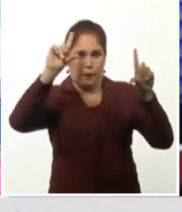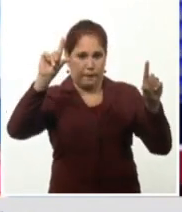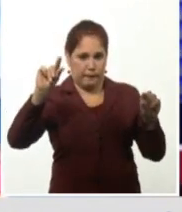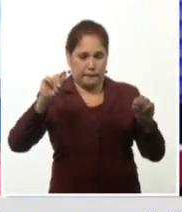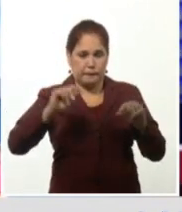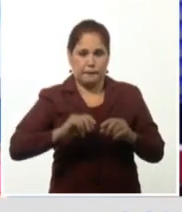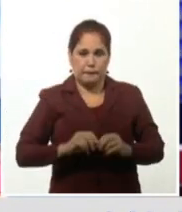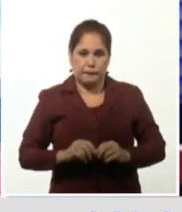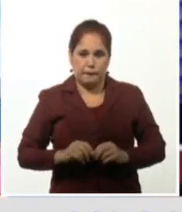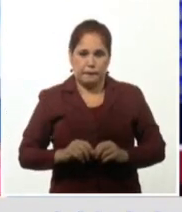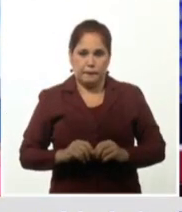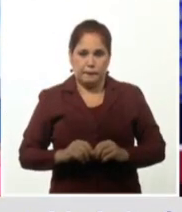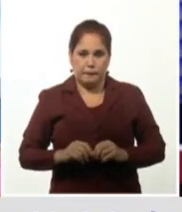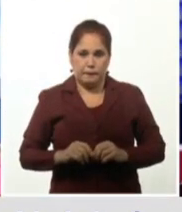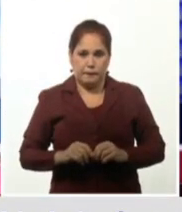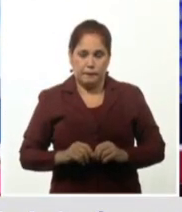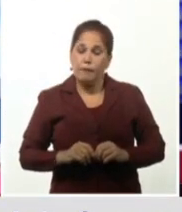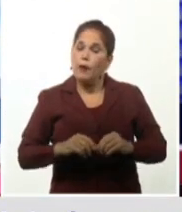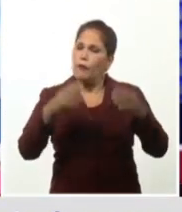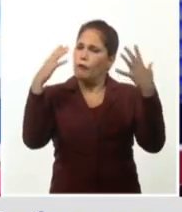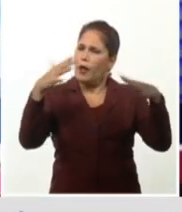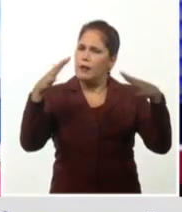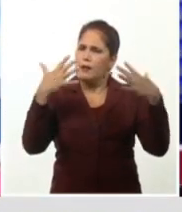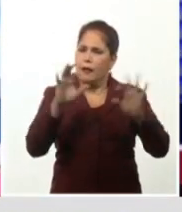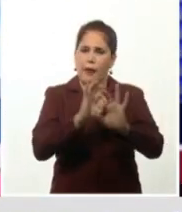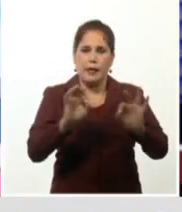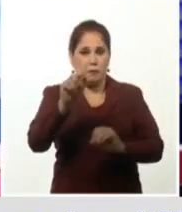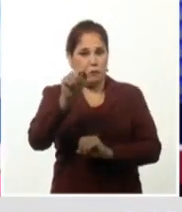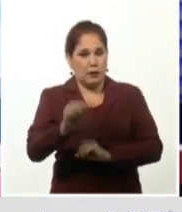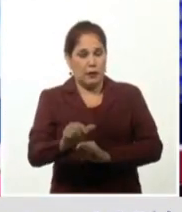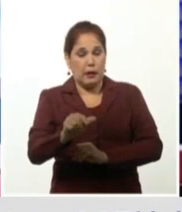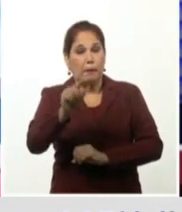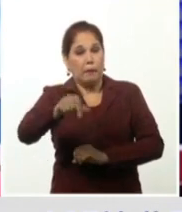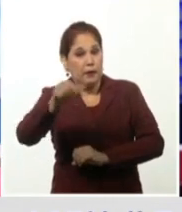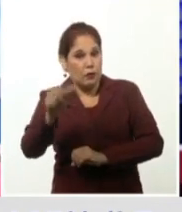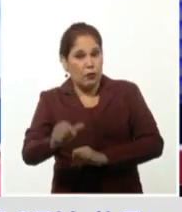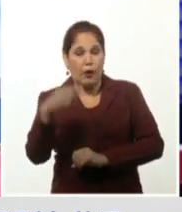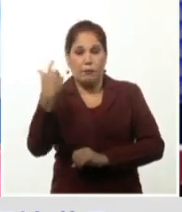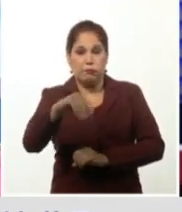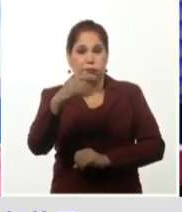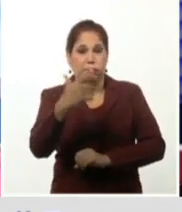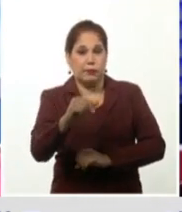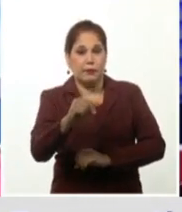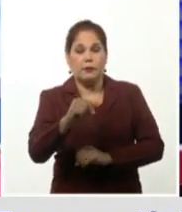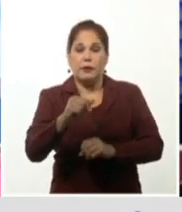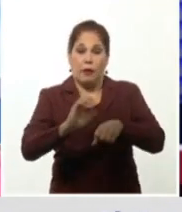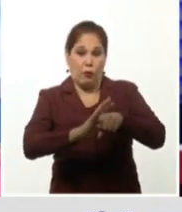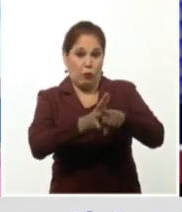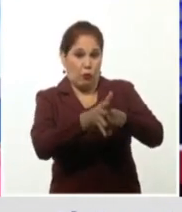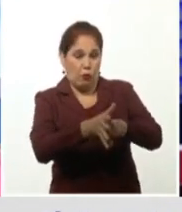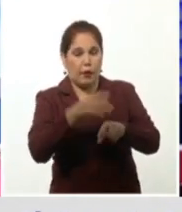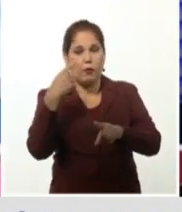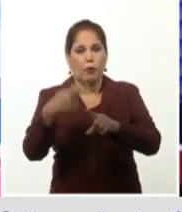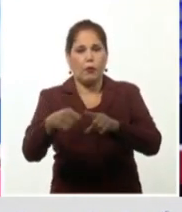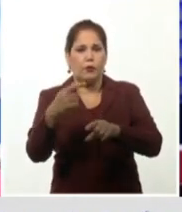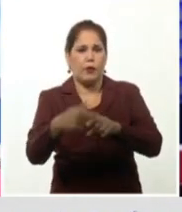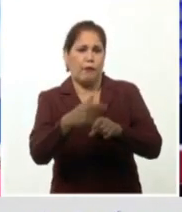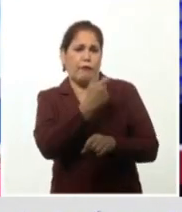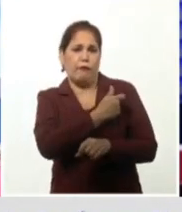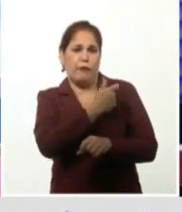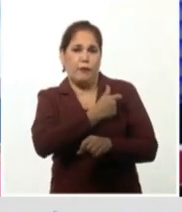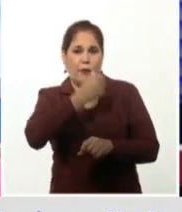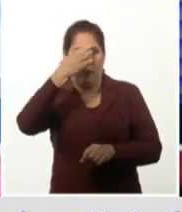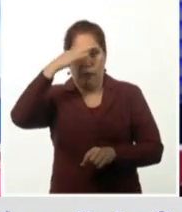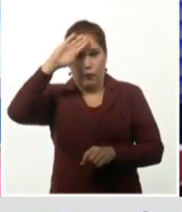bueno, una felicitación especial a todos los involucrados en los ensayos clínicos de COVID con los candidatos vacunales cubanos,